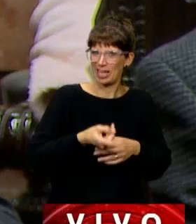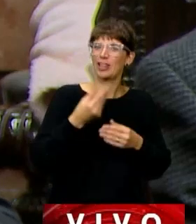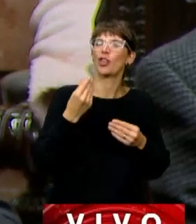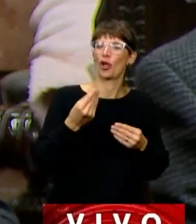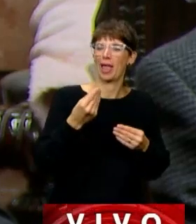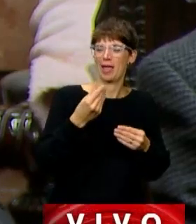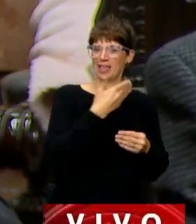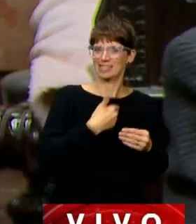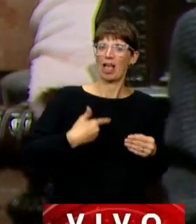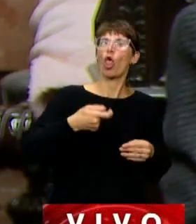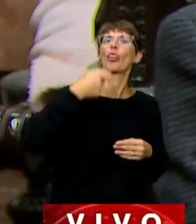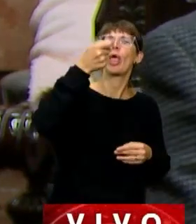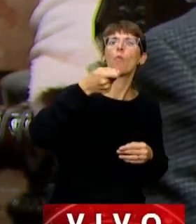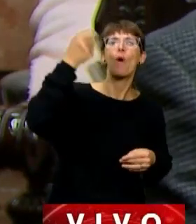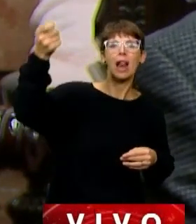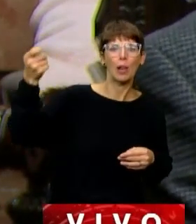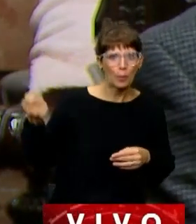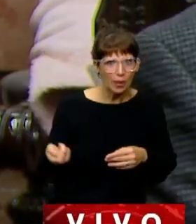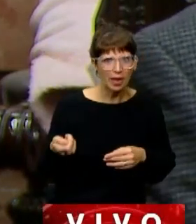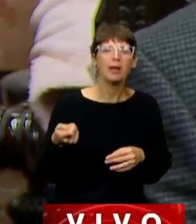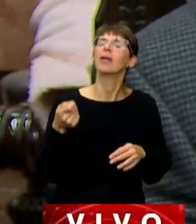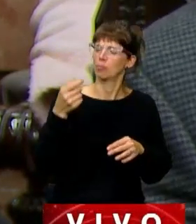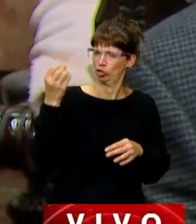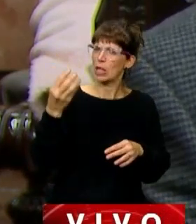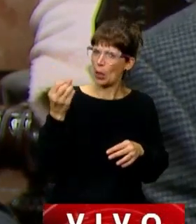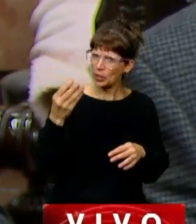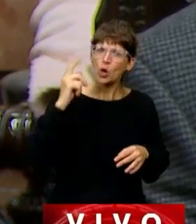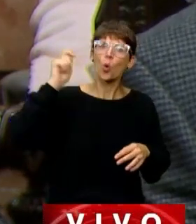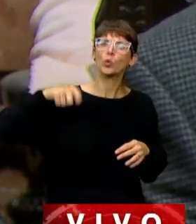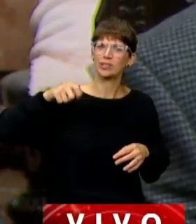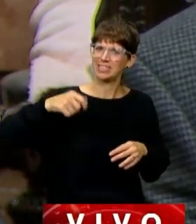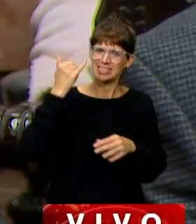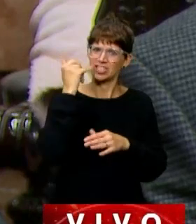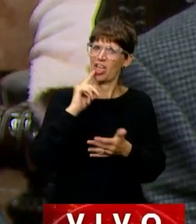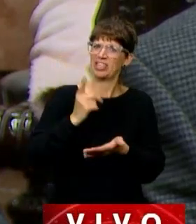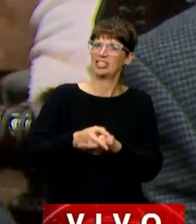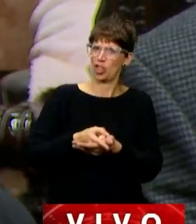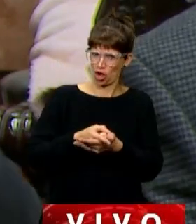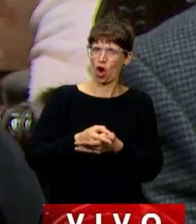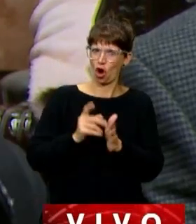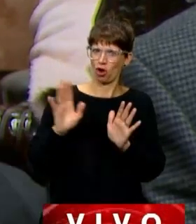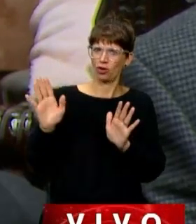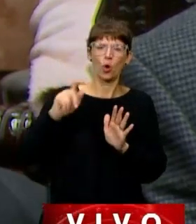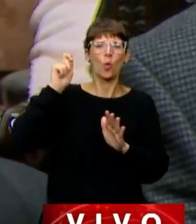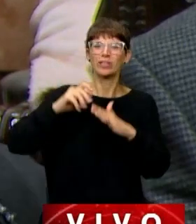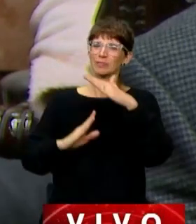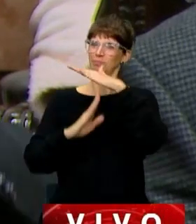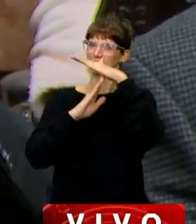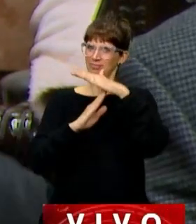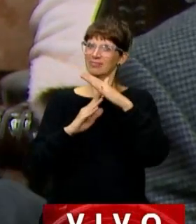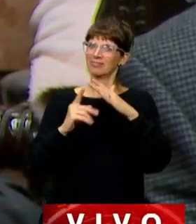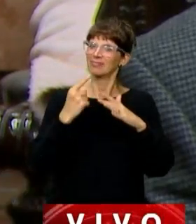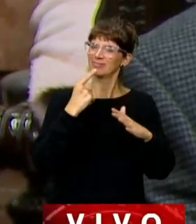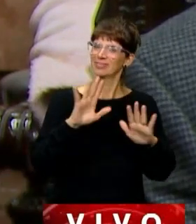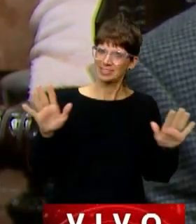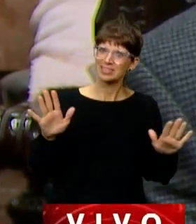y que está bien, había un fallo de la Corte previamente, había un fallo de la Corte que hacía lugar al reclamo de